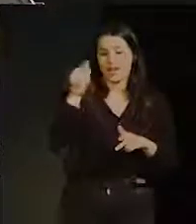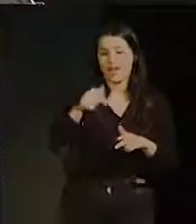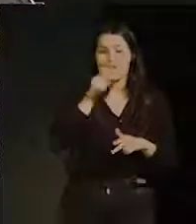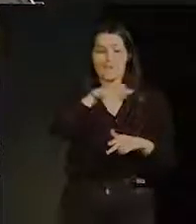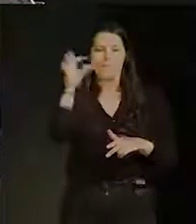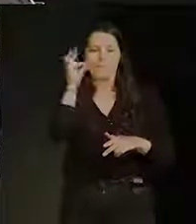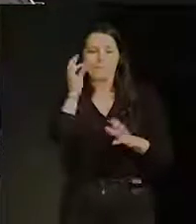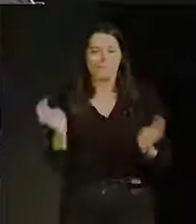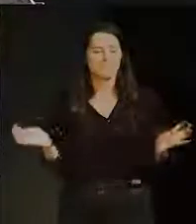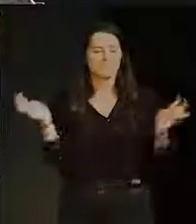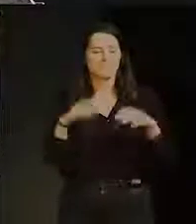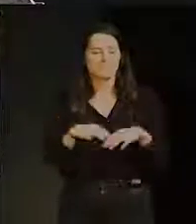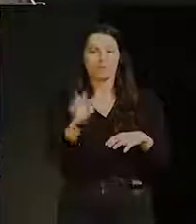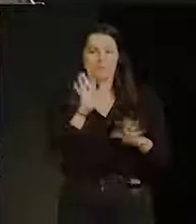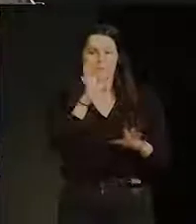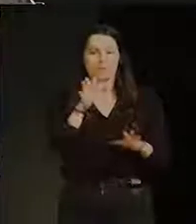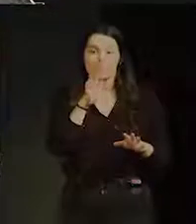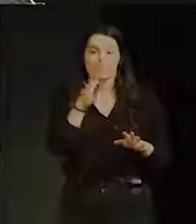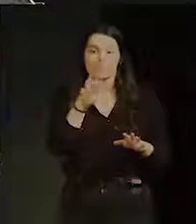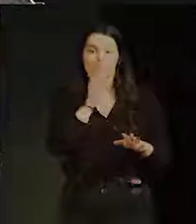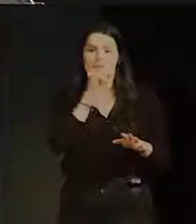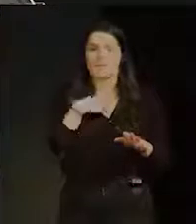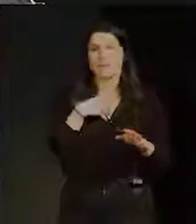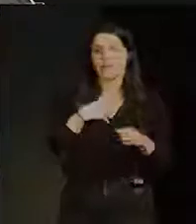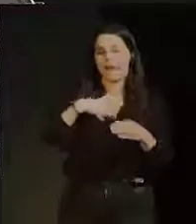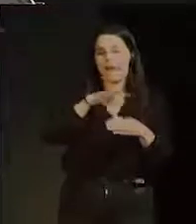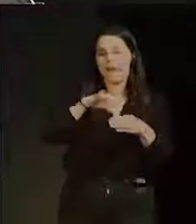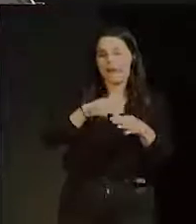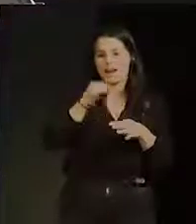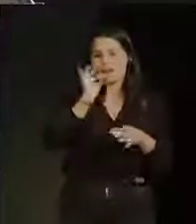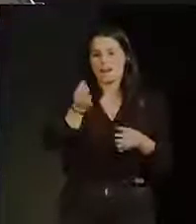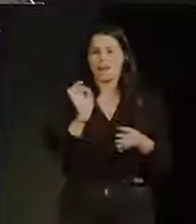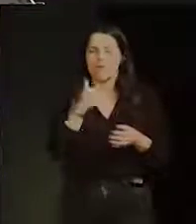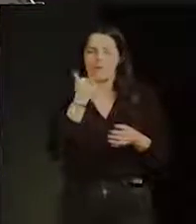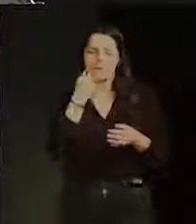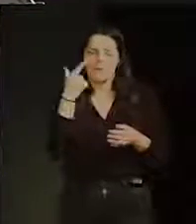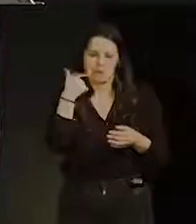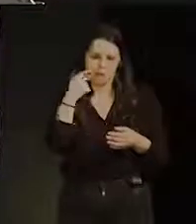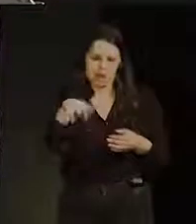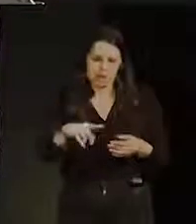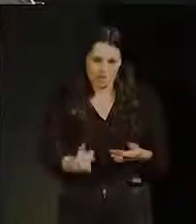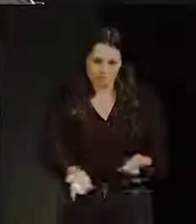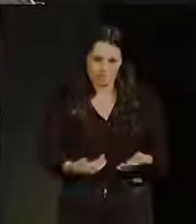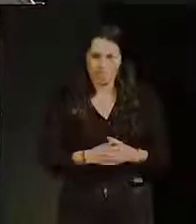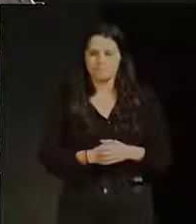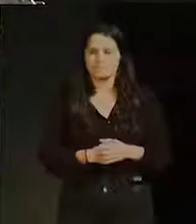juntaban cuando en muchas ocasiones todavía no podían ir a hacer un café o no era tan habitual, ¿no?, esas